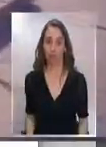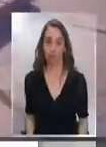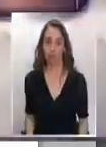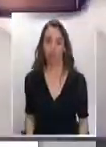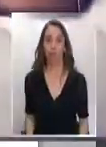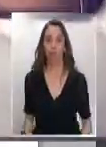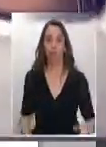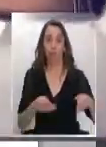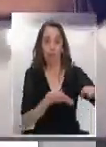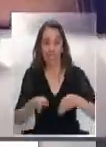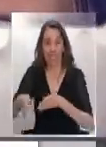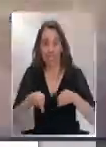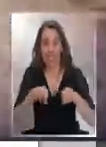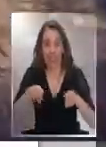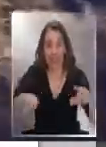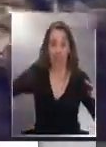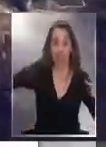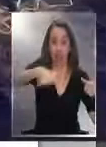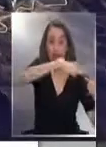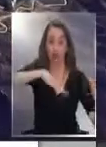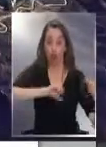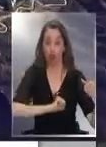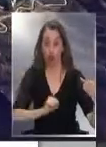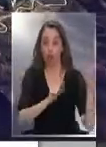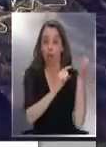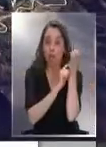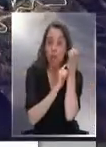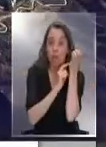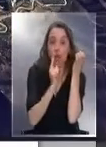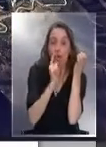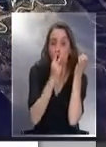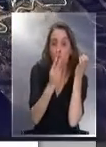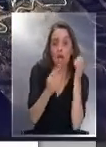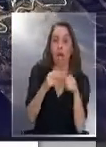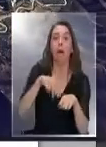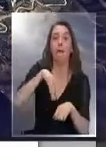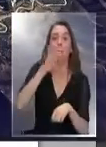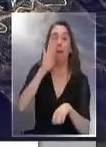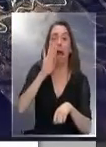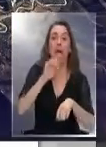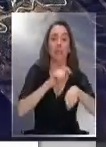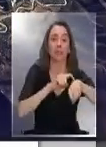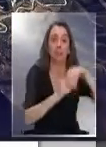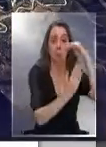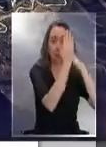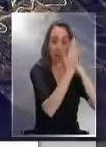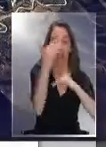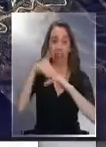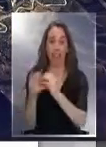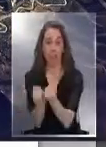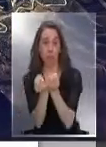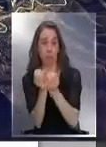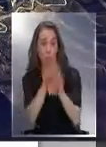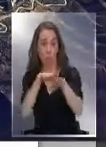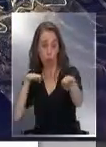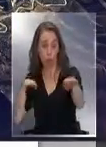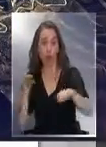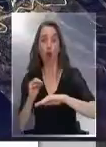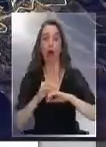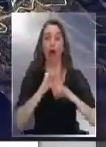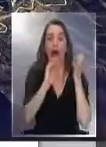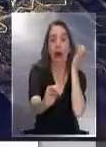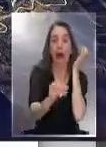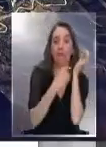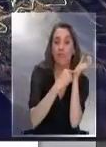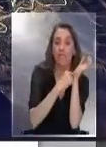Todo Santiago detectaron las calles donde más accidentes hay en los horarios punta de la mañana y la tarde. La aplicación le avisará cuando